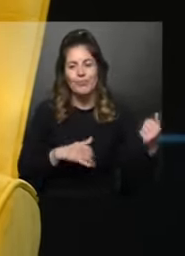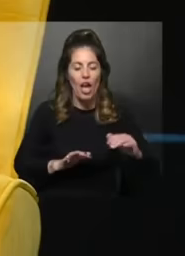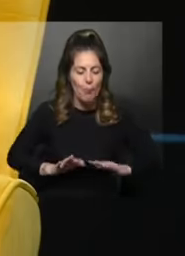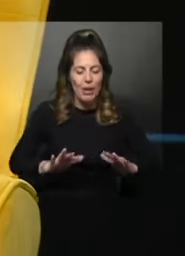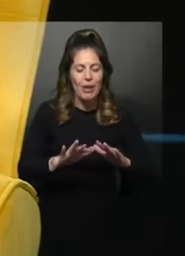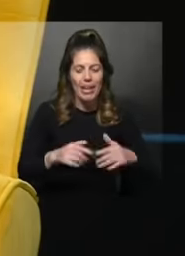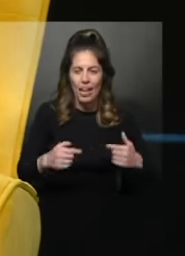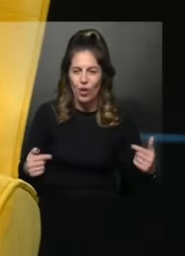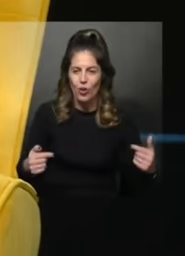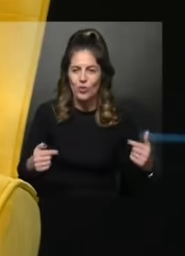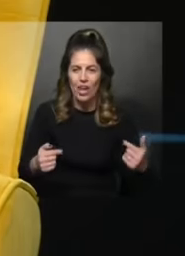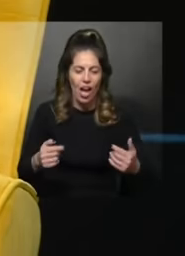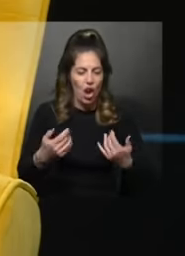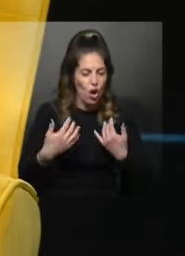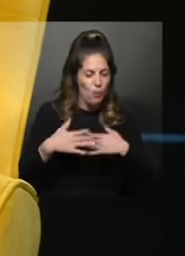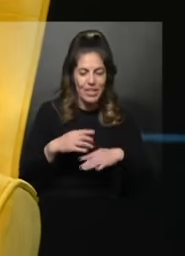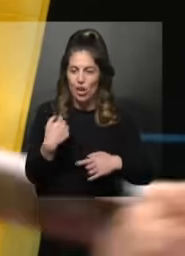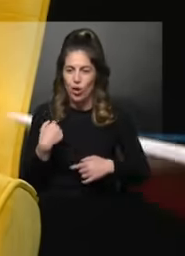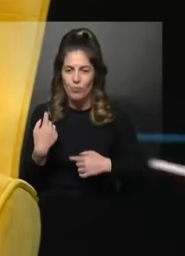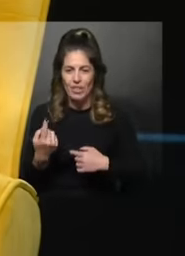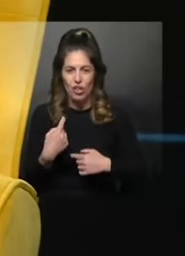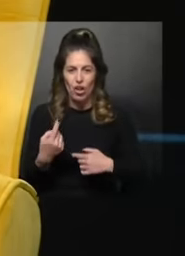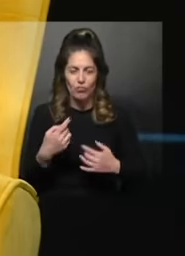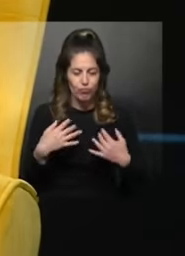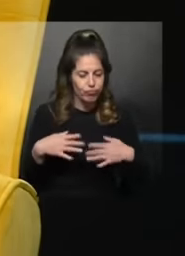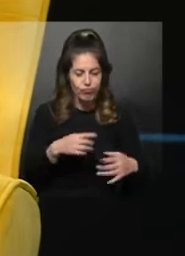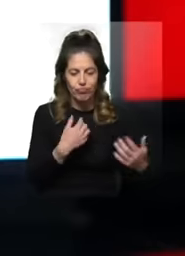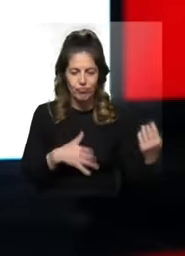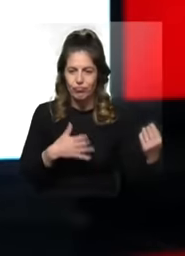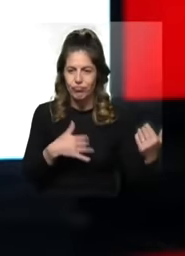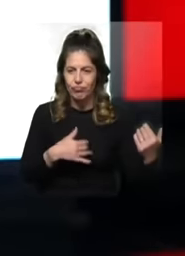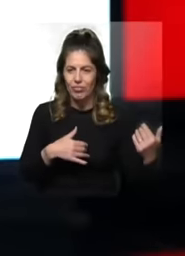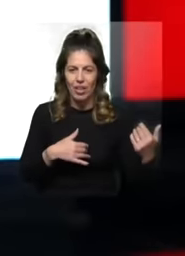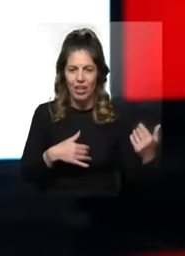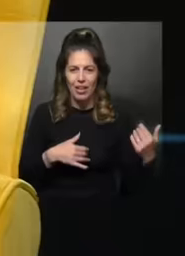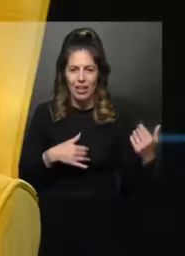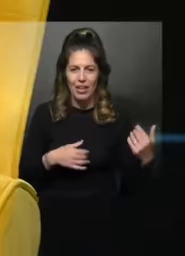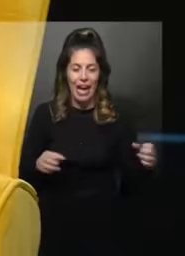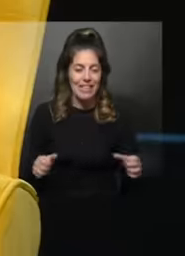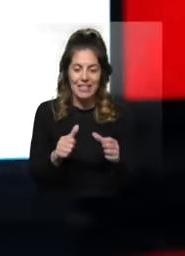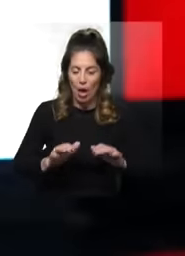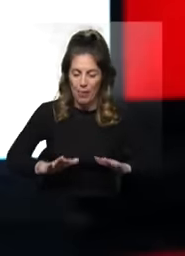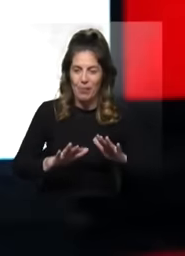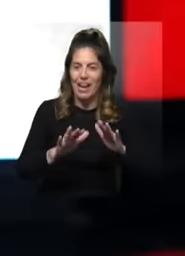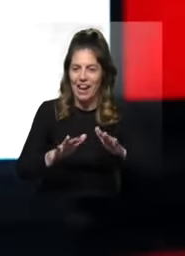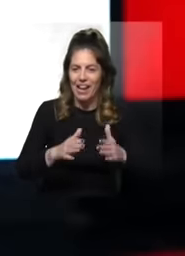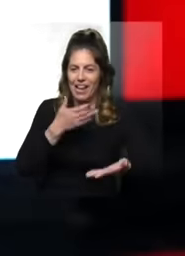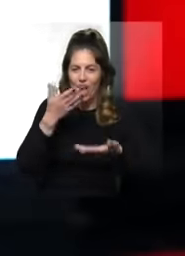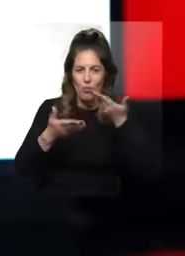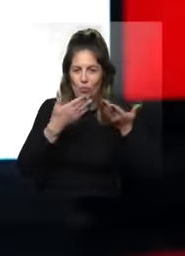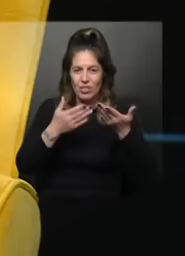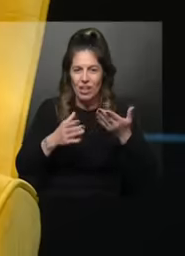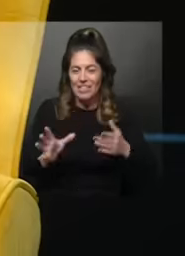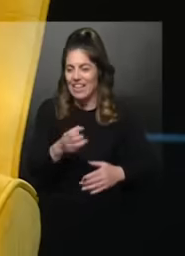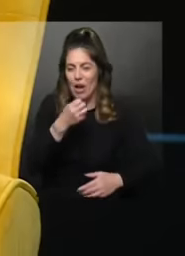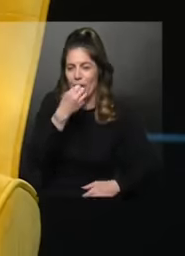las cosas y a combinar conmigo. Y a sacarle el mejor partido. Sí. Al tema, sacaba lo mejor. Sí,